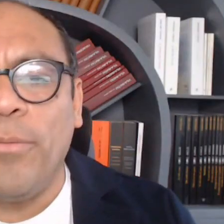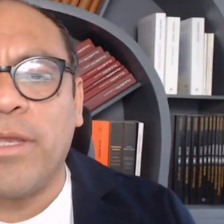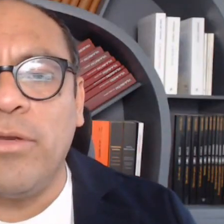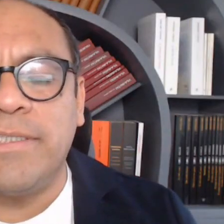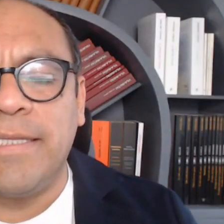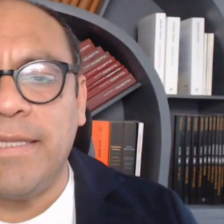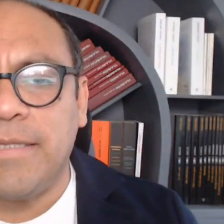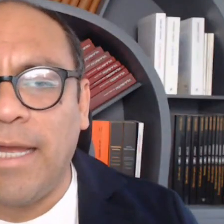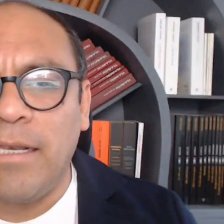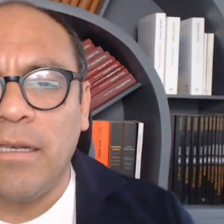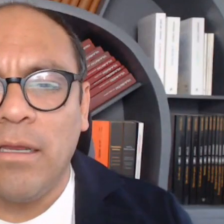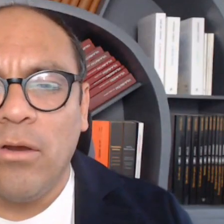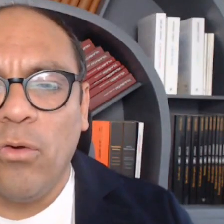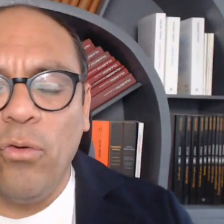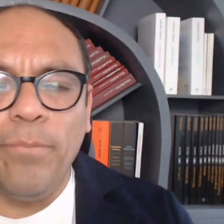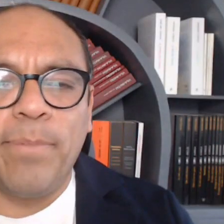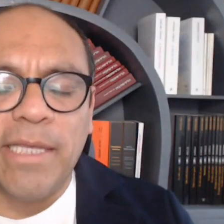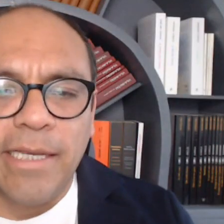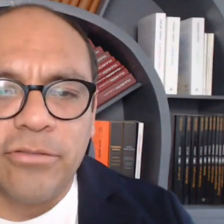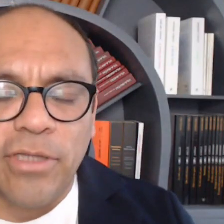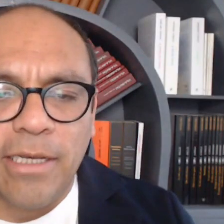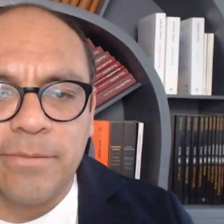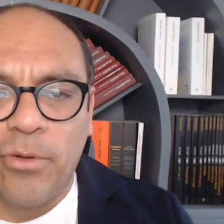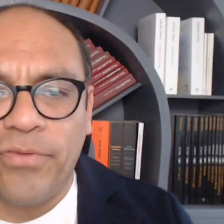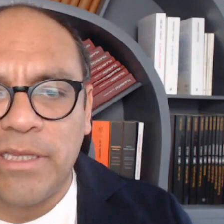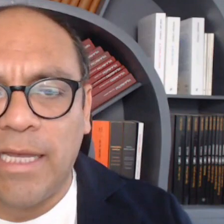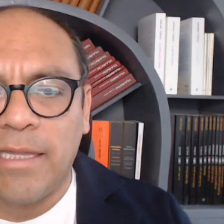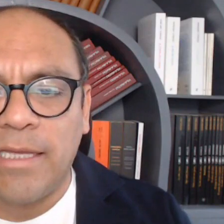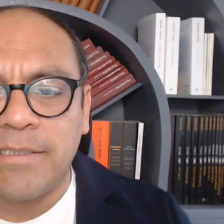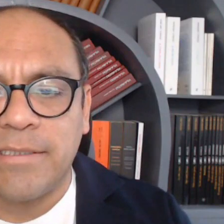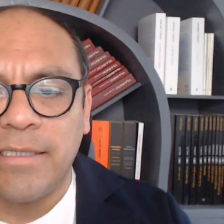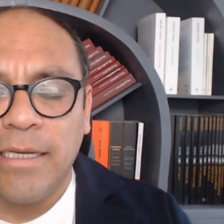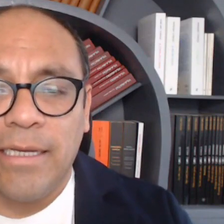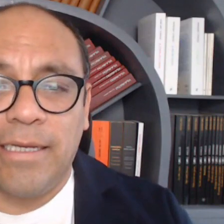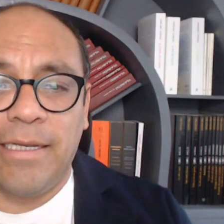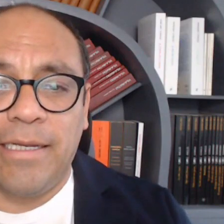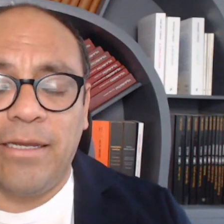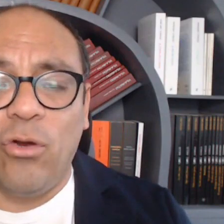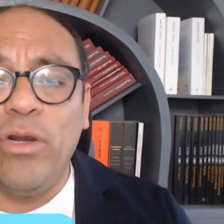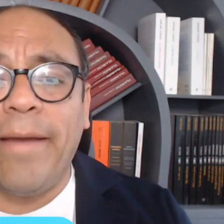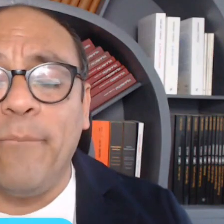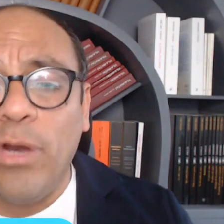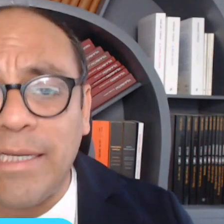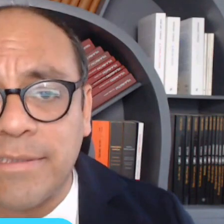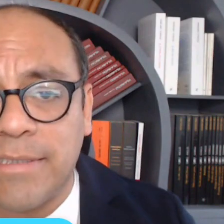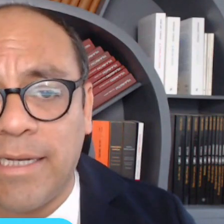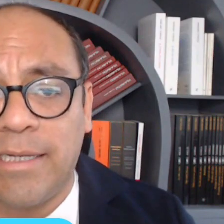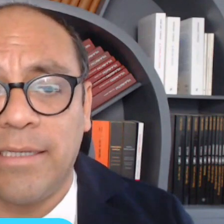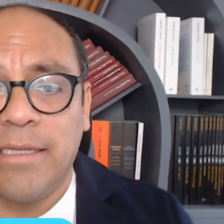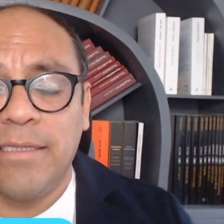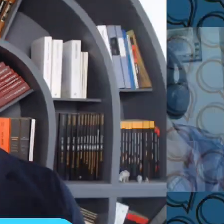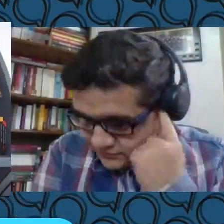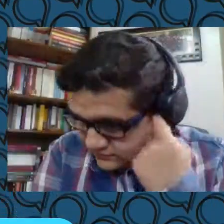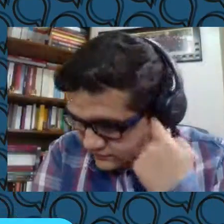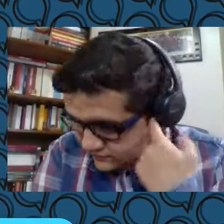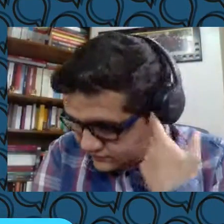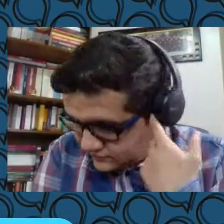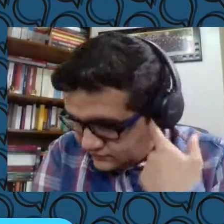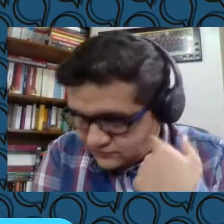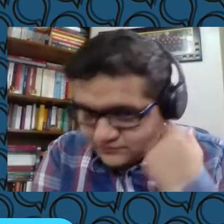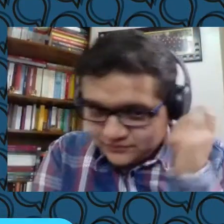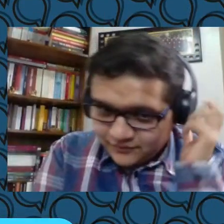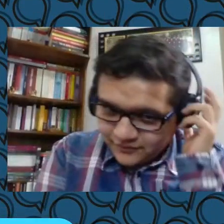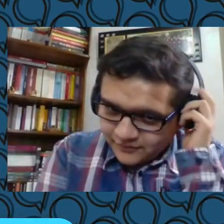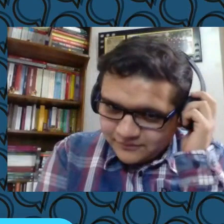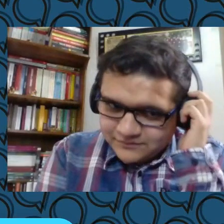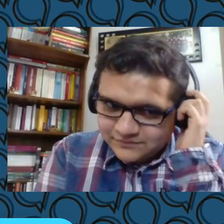Un cómico incidental, un payaso de las bofetadas, una muestra de lo desesperada